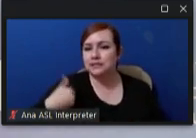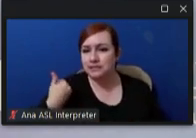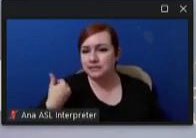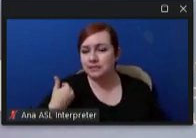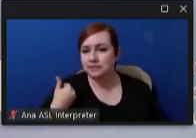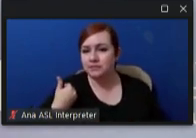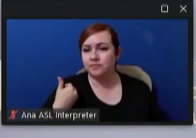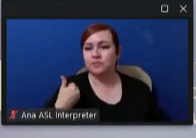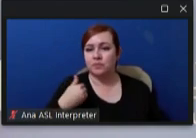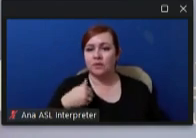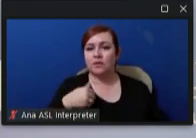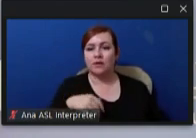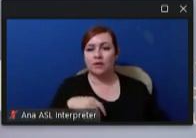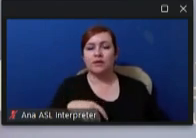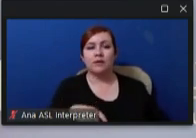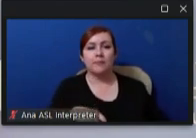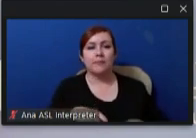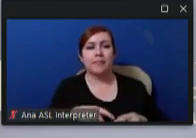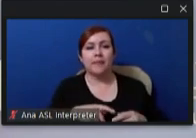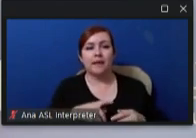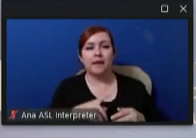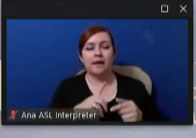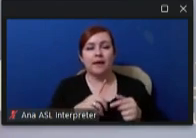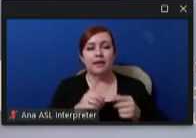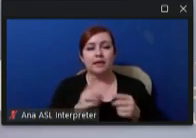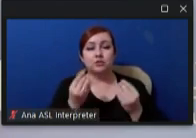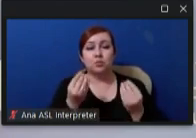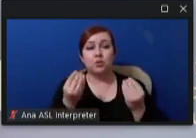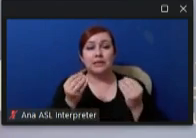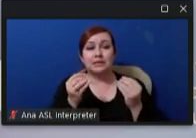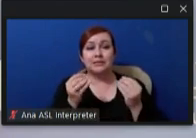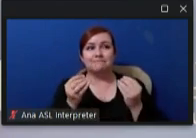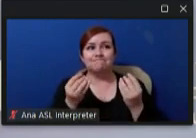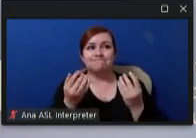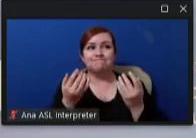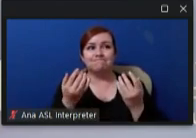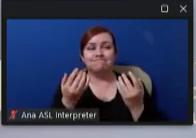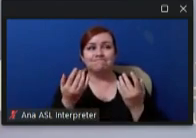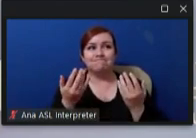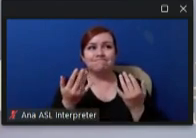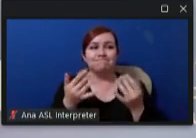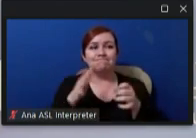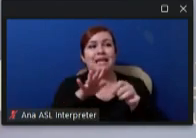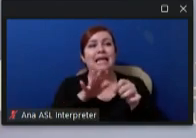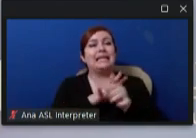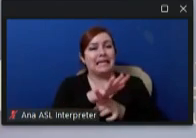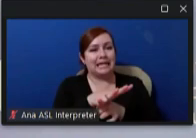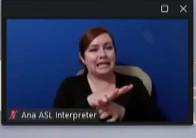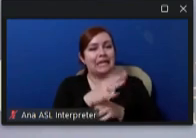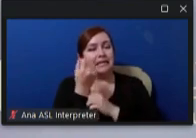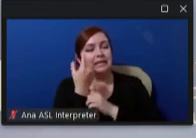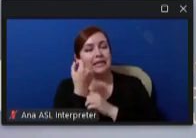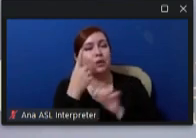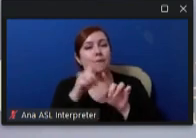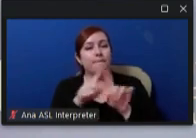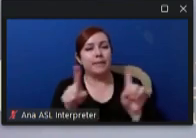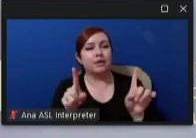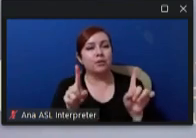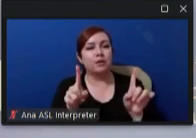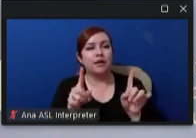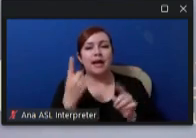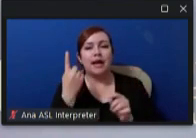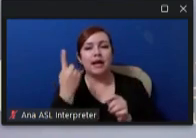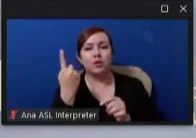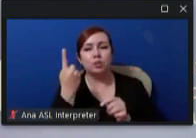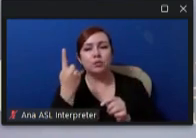visión, es muy integral, lo sé, pero creo que hay una necesidad de que